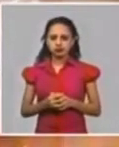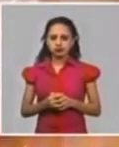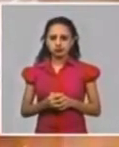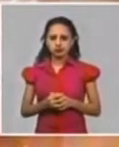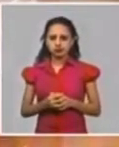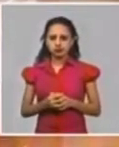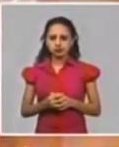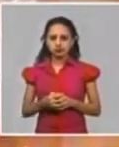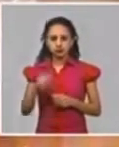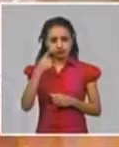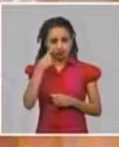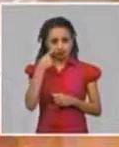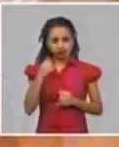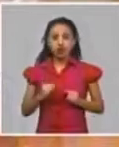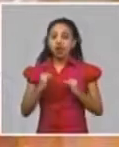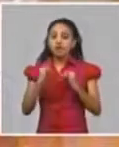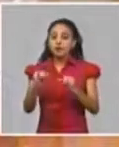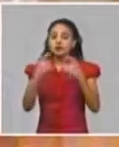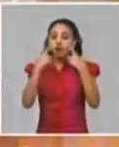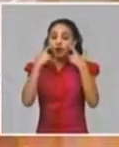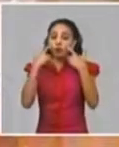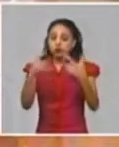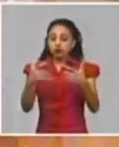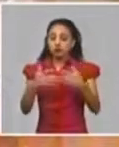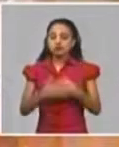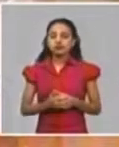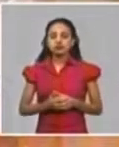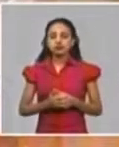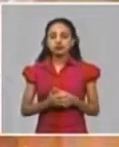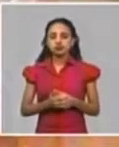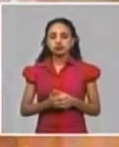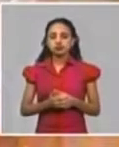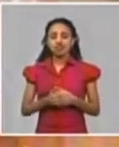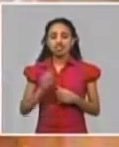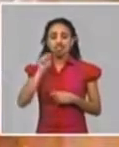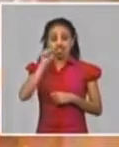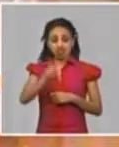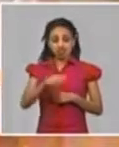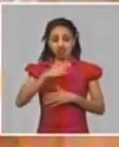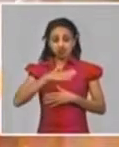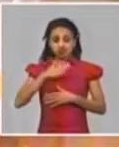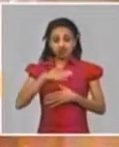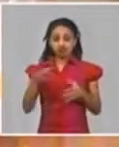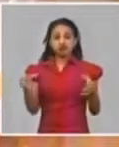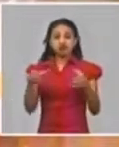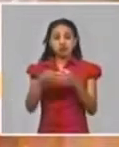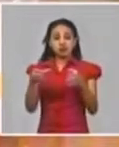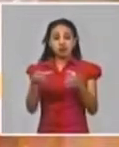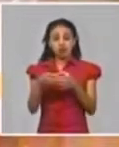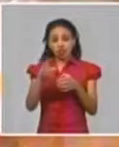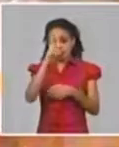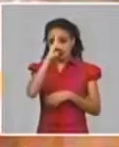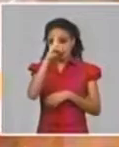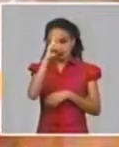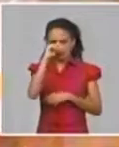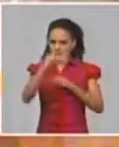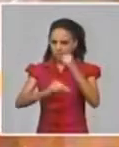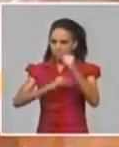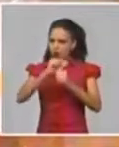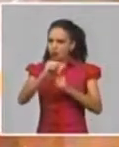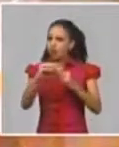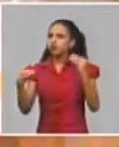la información es importante. O sea, la presencia de nuestra brigada se ha ido fortaleciendo. Y ya